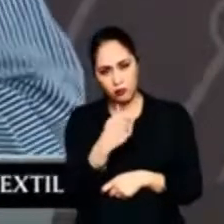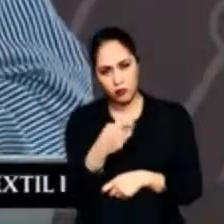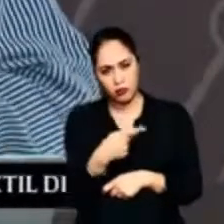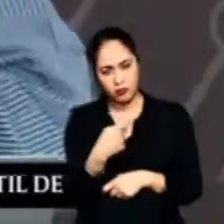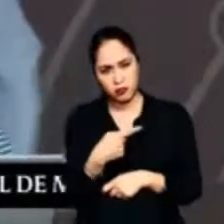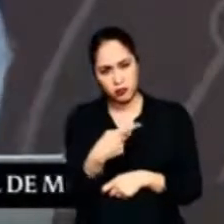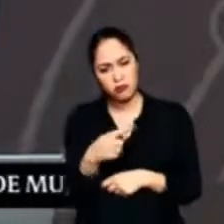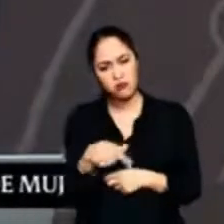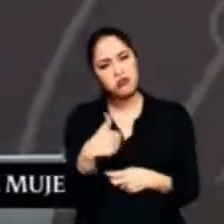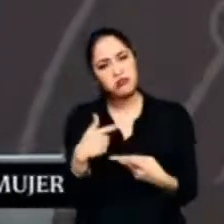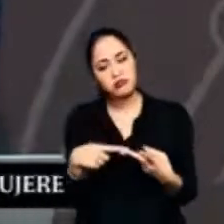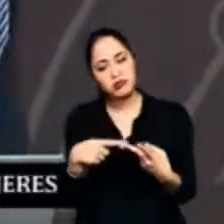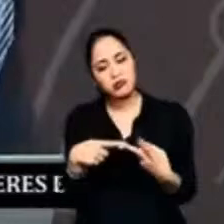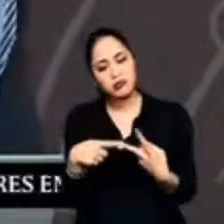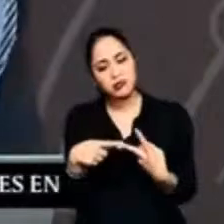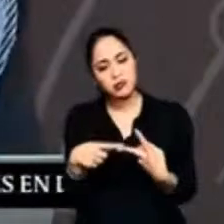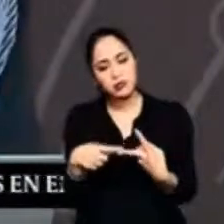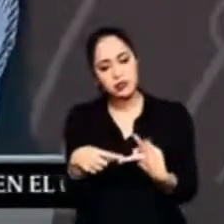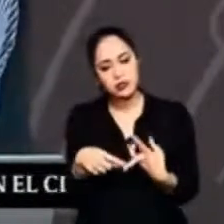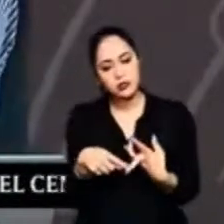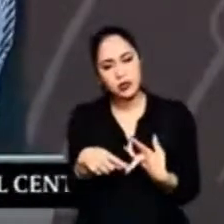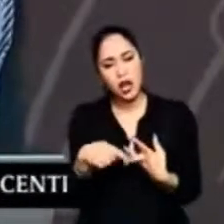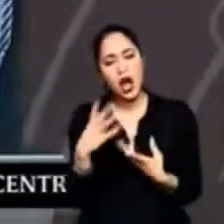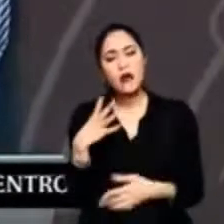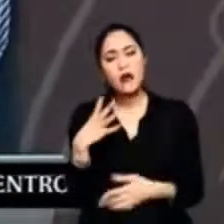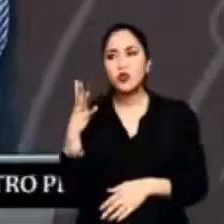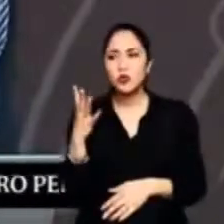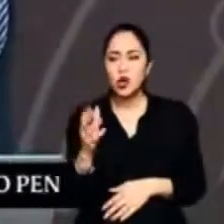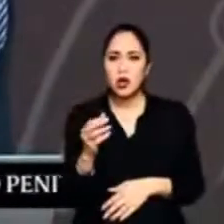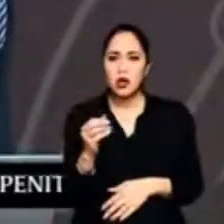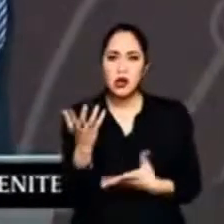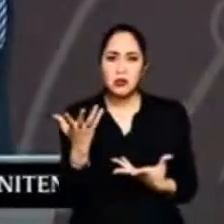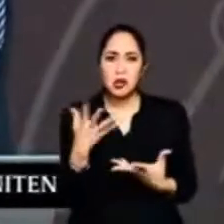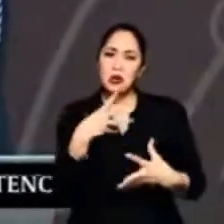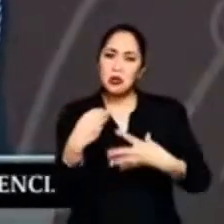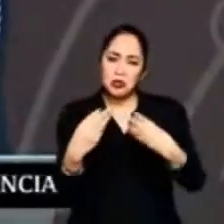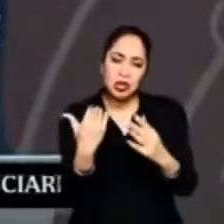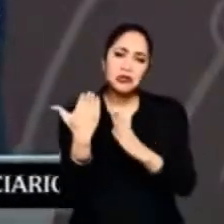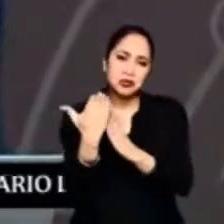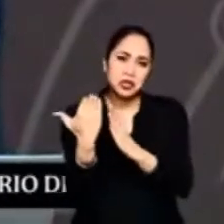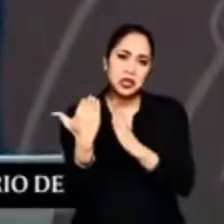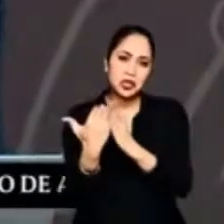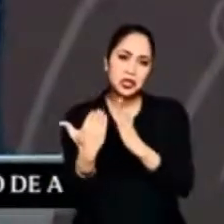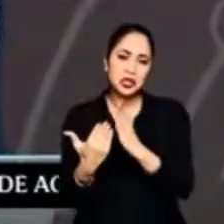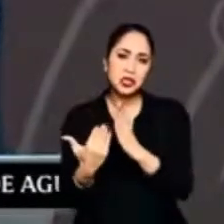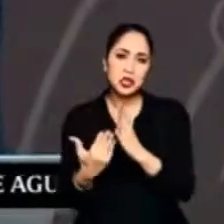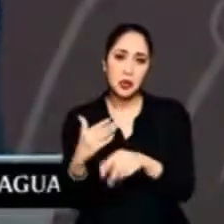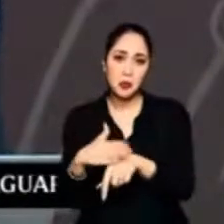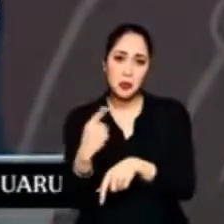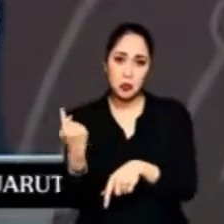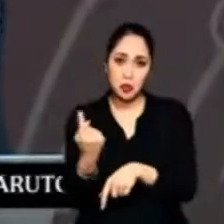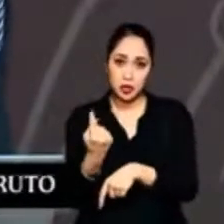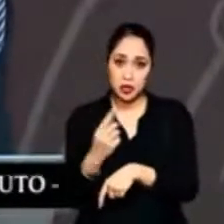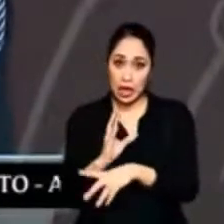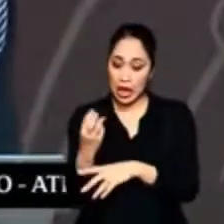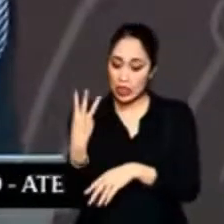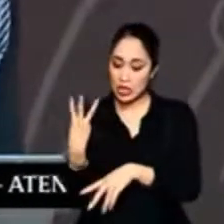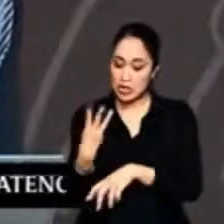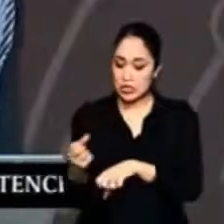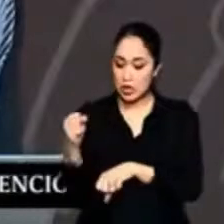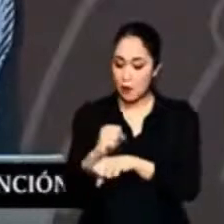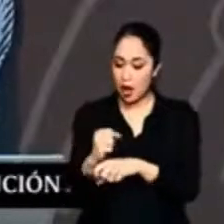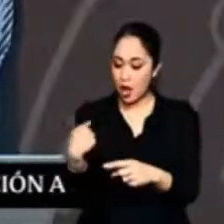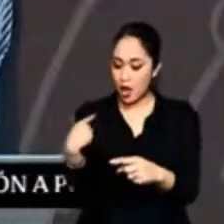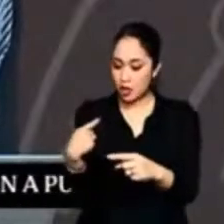Sí, la proyección que tenemos que ir a la baja, que va a la baja, porque ya tenemos 3 semanas que está yendo a la baja. Por ejemplo, a ver, te